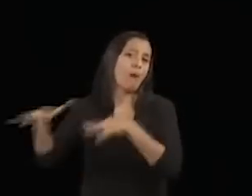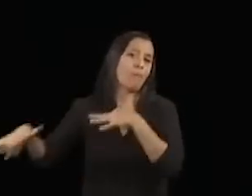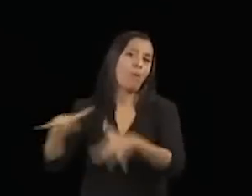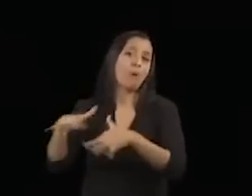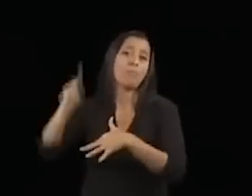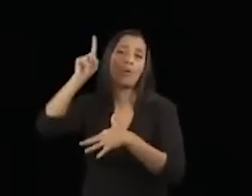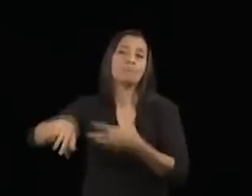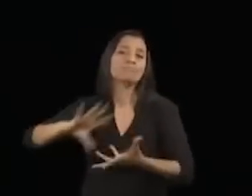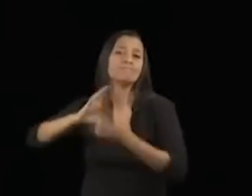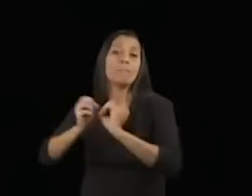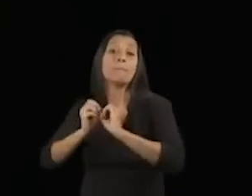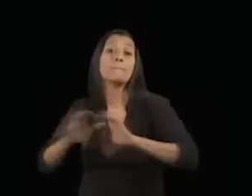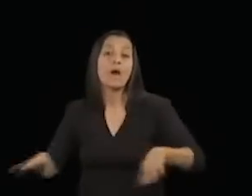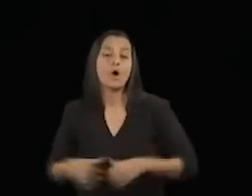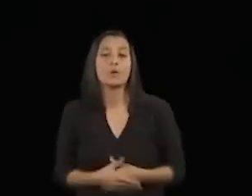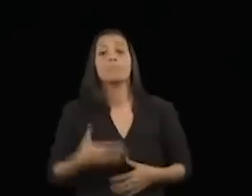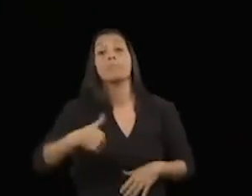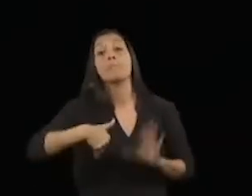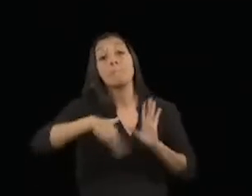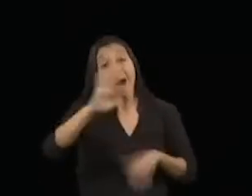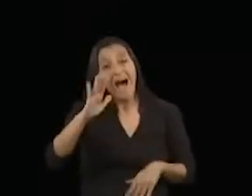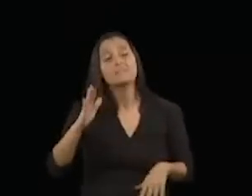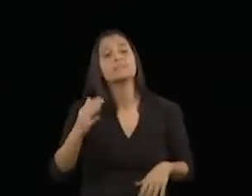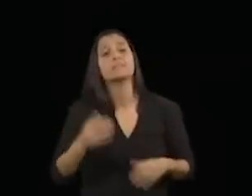En especial, digamos, si